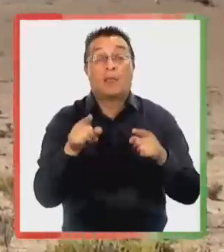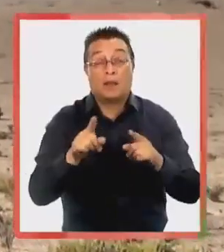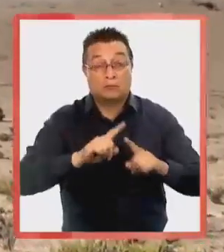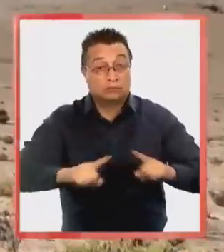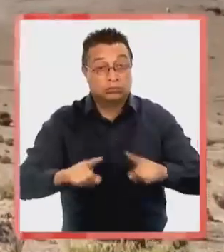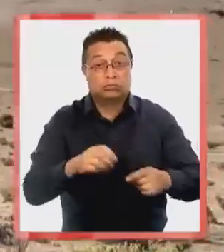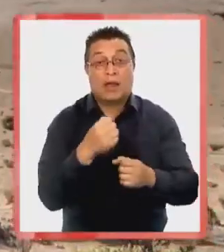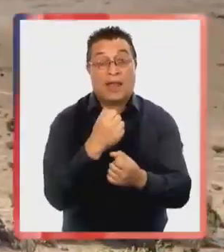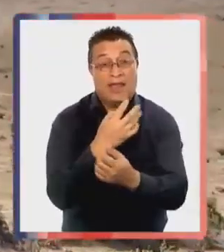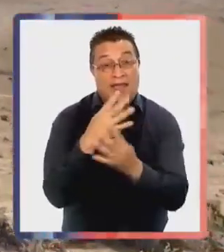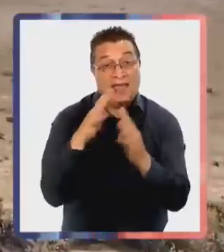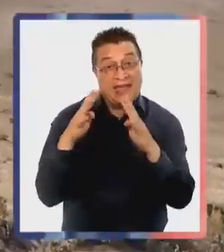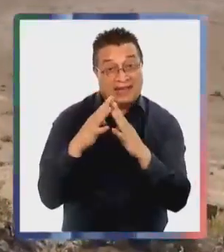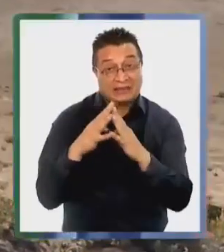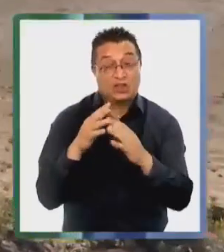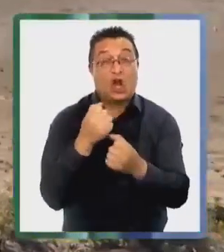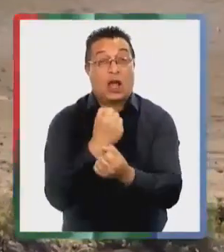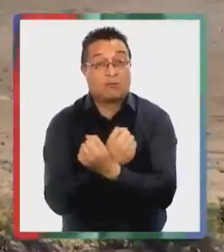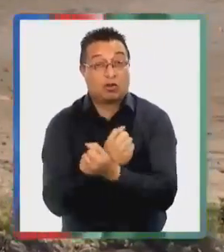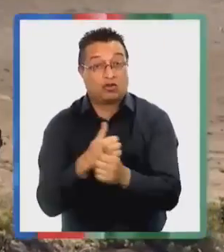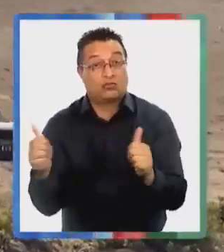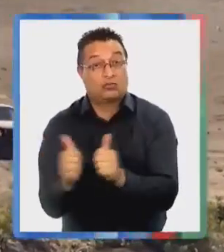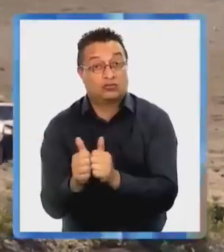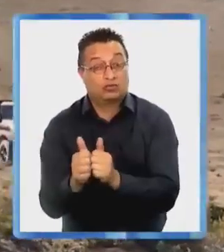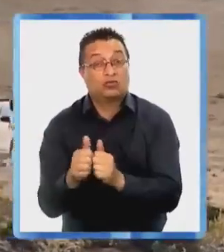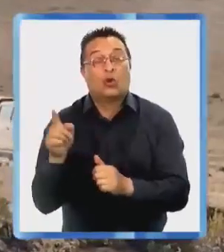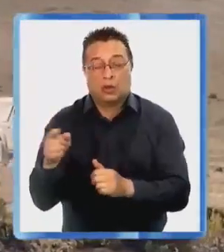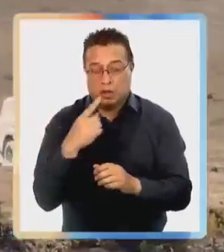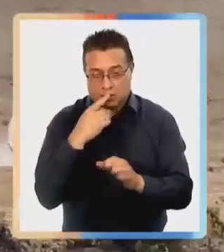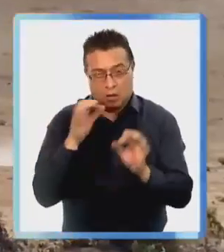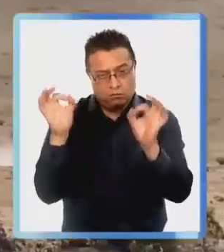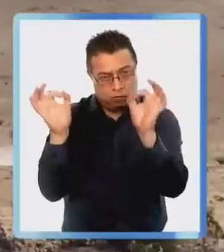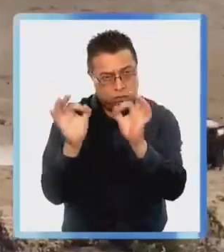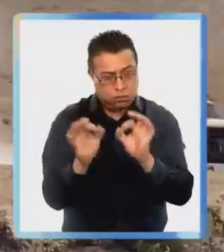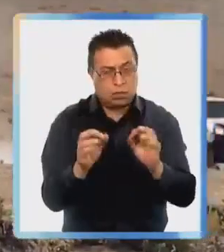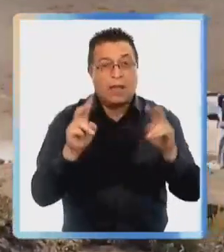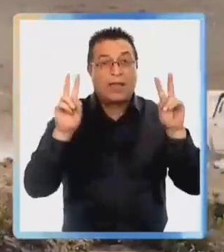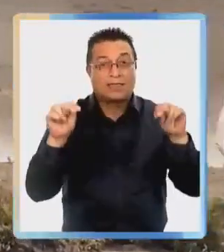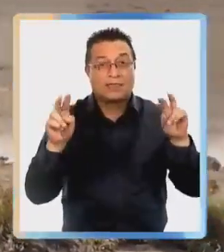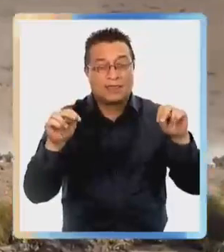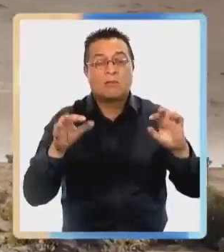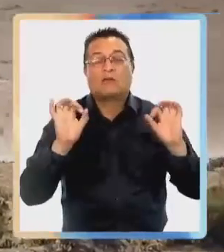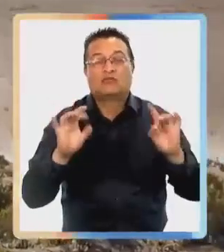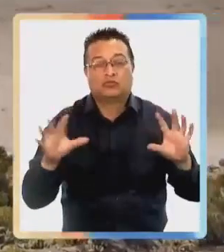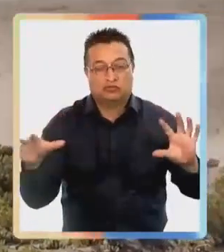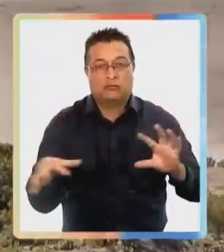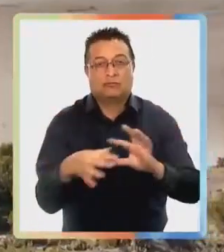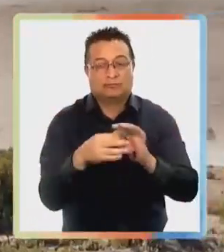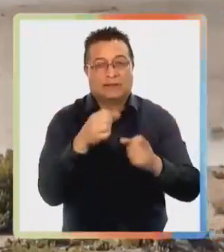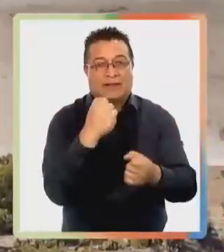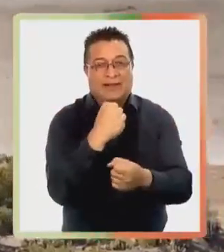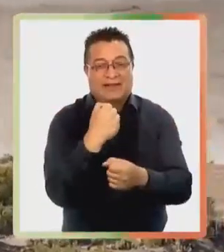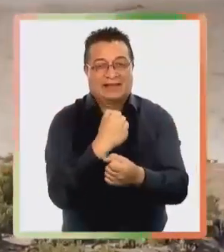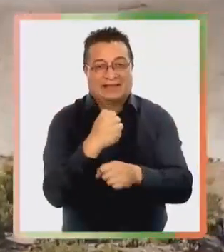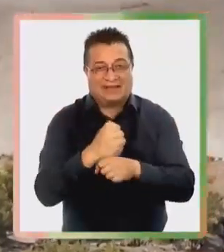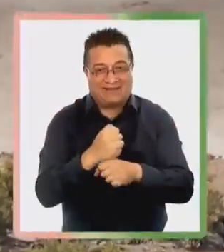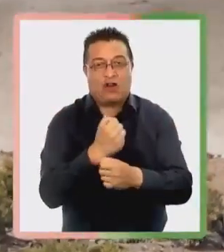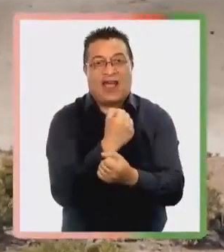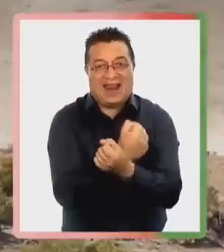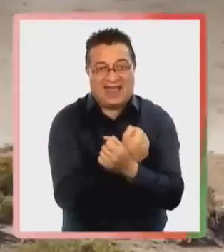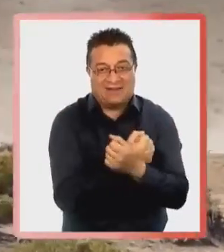sido instruido sobre materias inherentes a la función policial, procedimientos de control y registro sobre